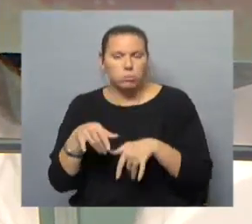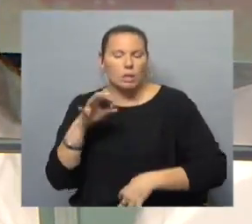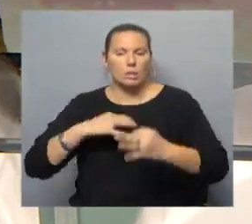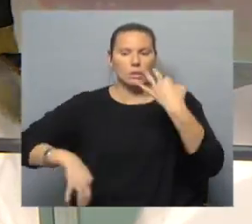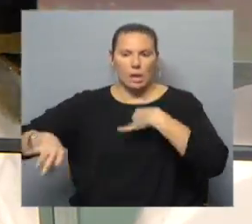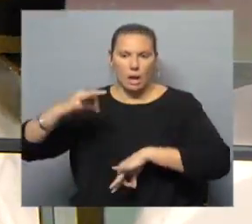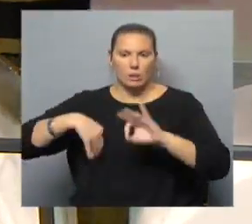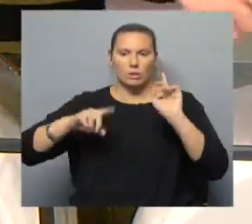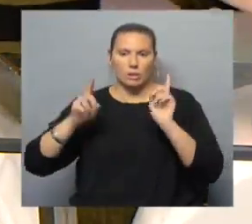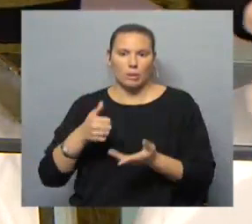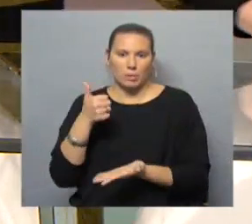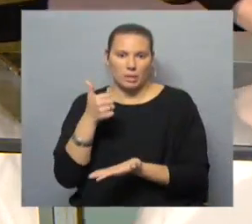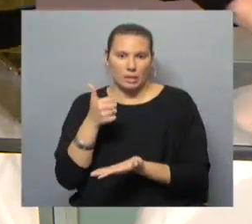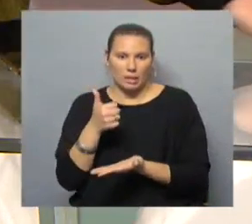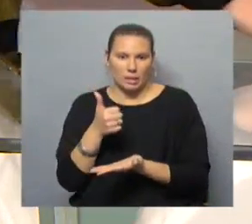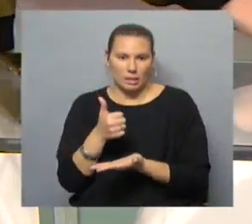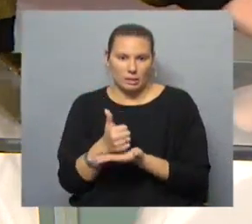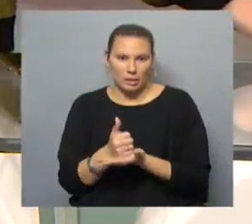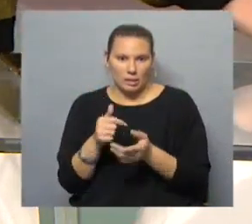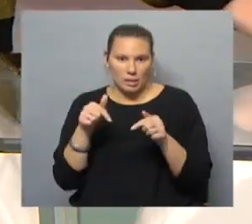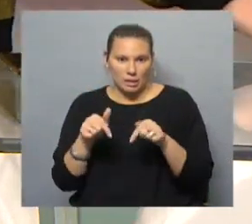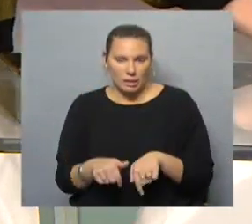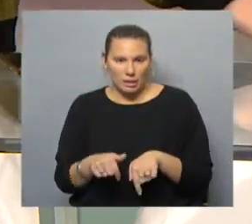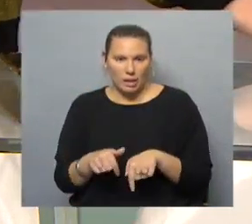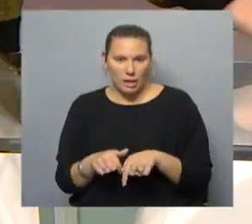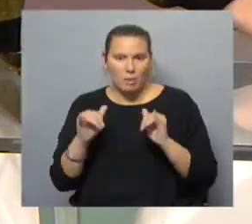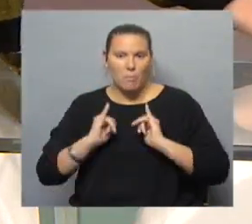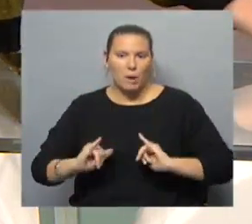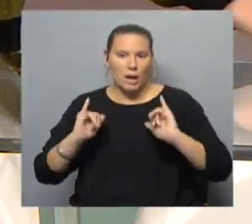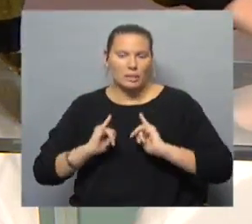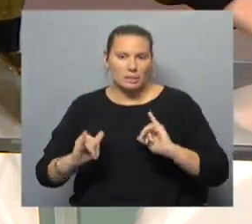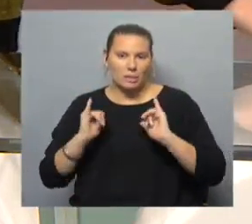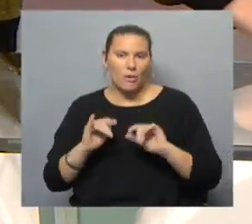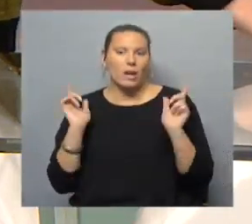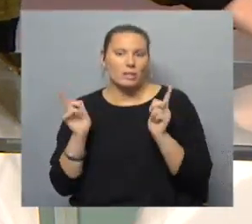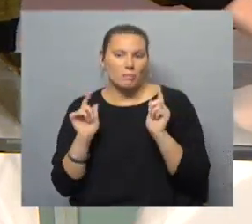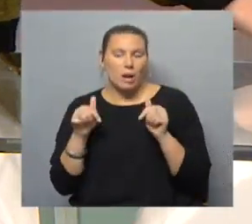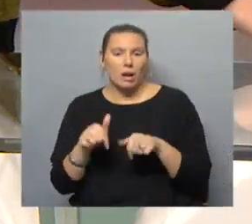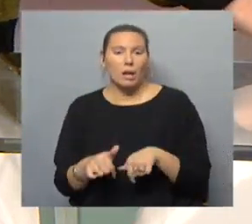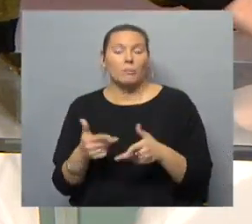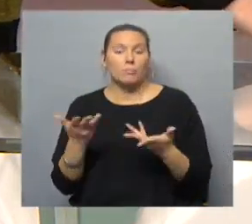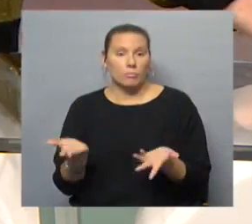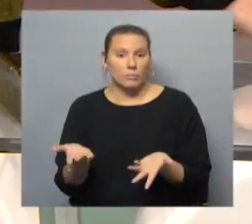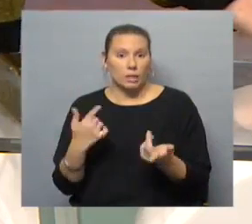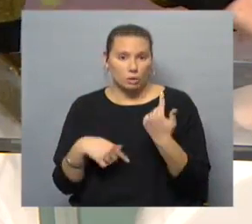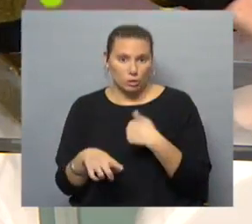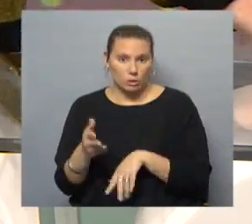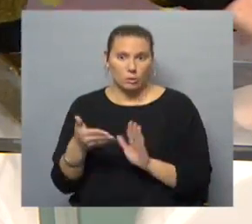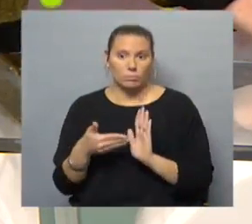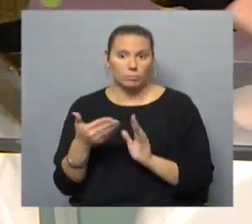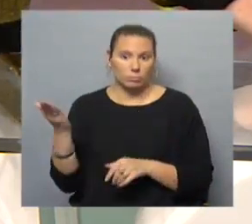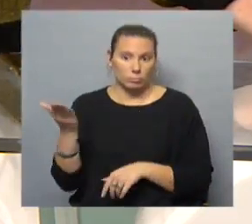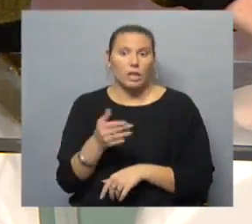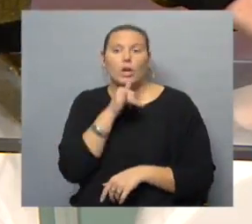también que los tenemos de sábado pasado. Que los tenemos acá también en Paseo Animado, Tuti, ¿no? Divino. Así que bueno, sin más, dejamos